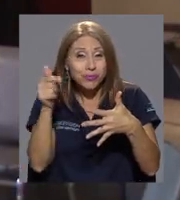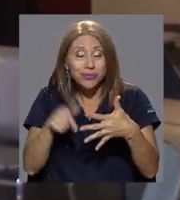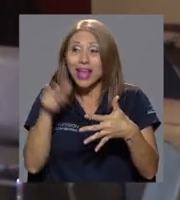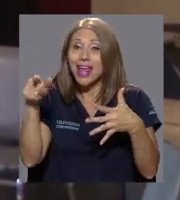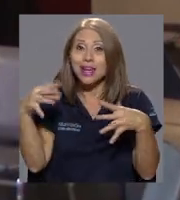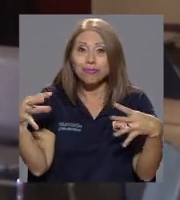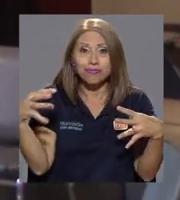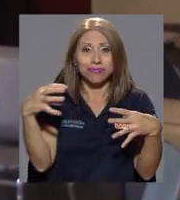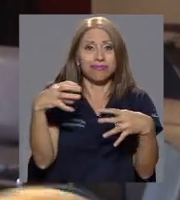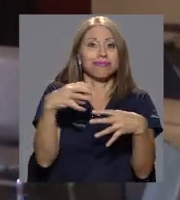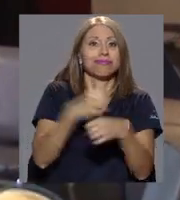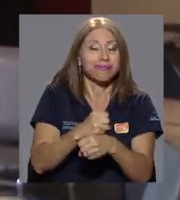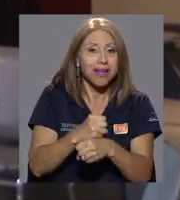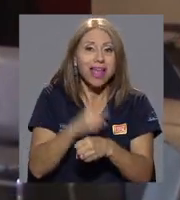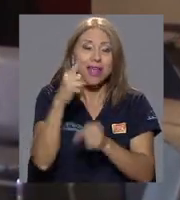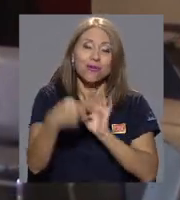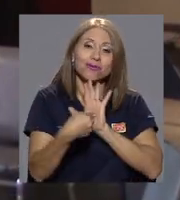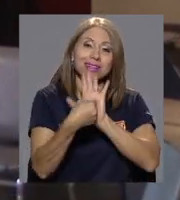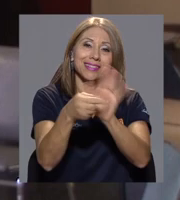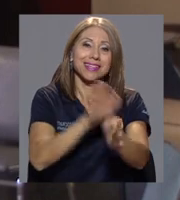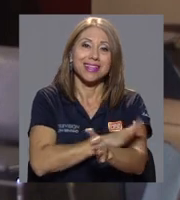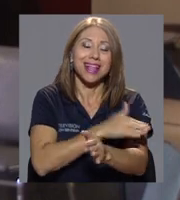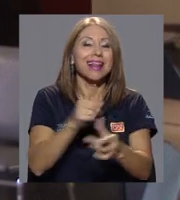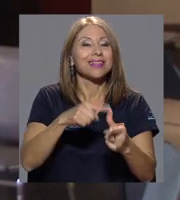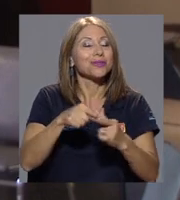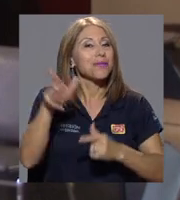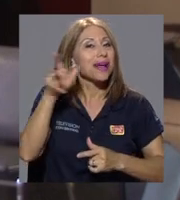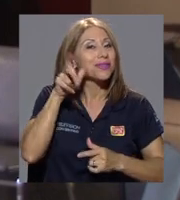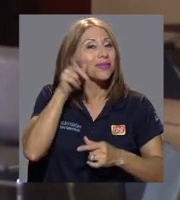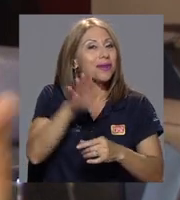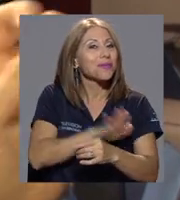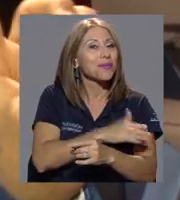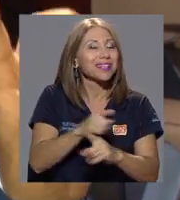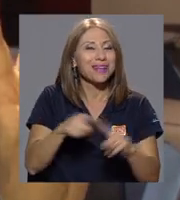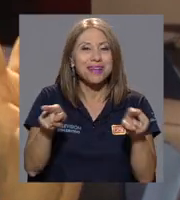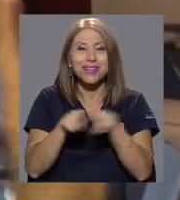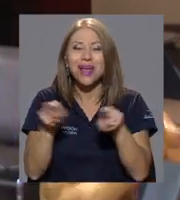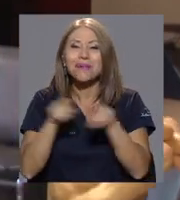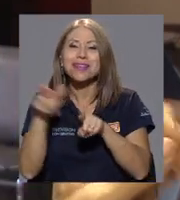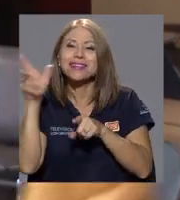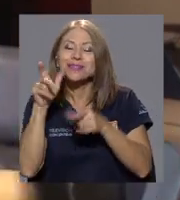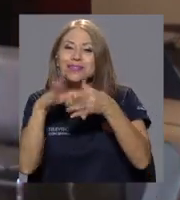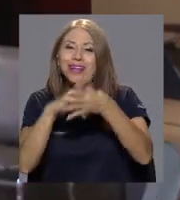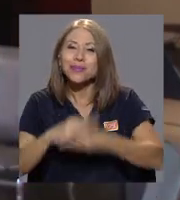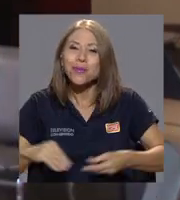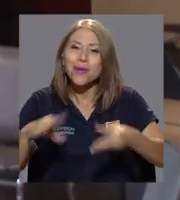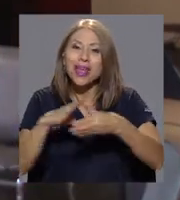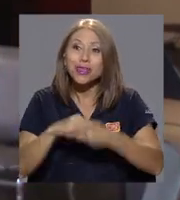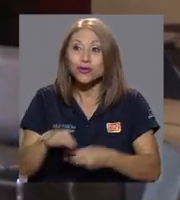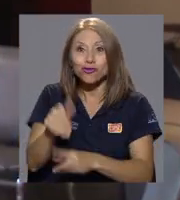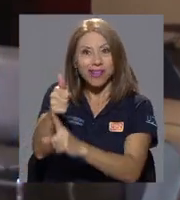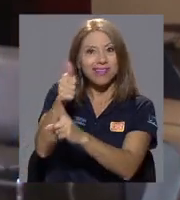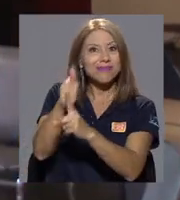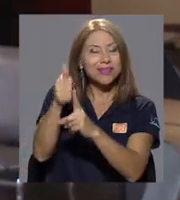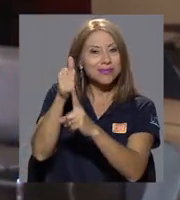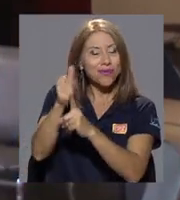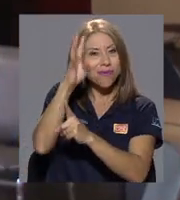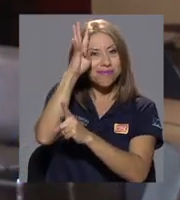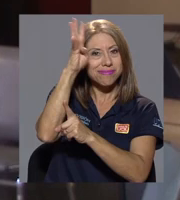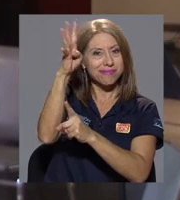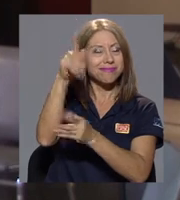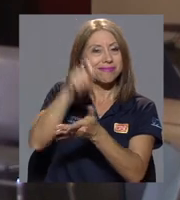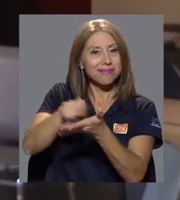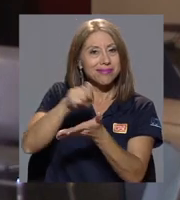se desenvuelve y las junta en un recital como hoy. Entonces van a escuchar música, pero también van a escuchar cuentos, cuentos de su propia